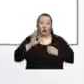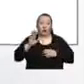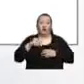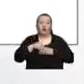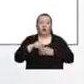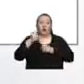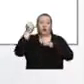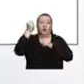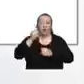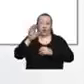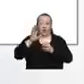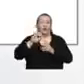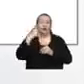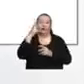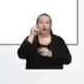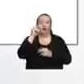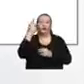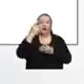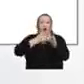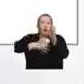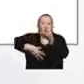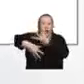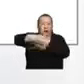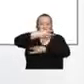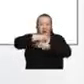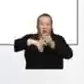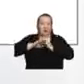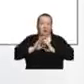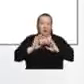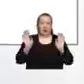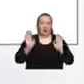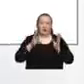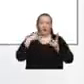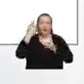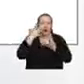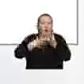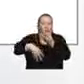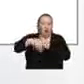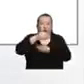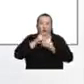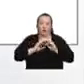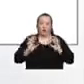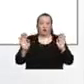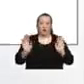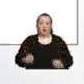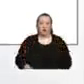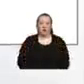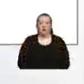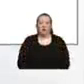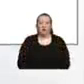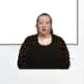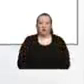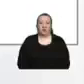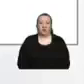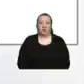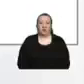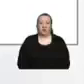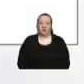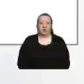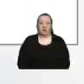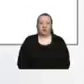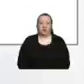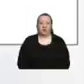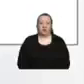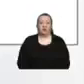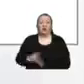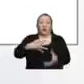simulado por dios ya me mola con toda la letra todo el mundo sabe esto todo el mundo no hay que ser muy ilustrado se ha simulado